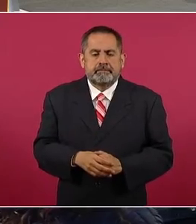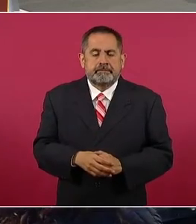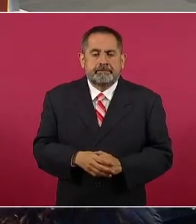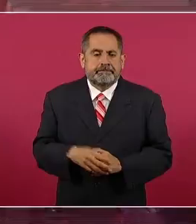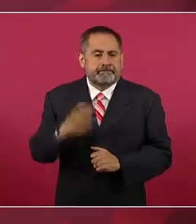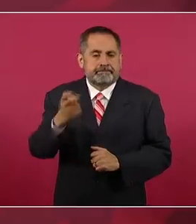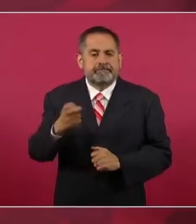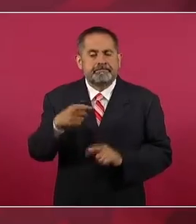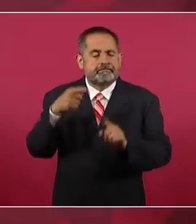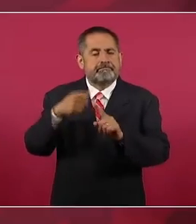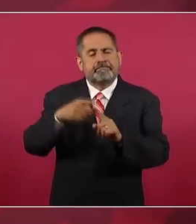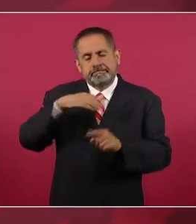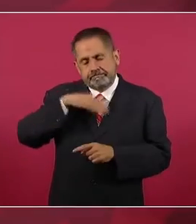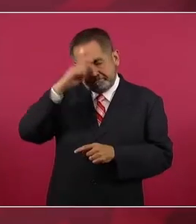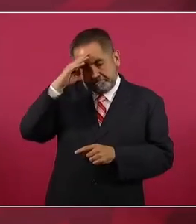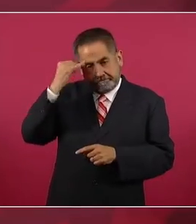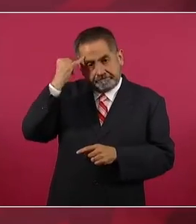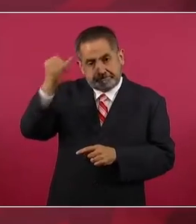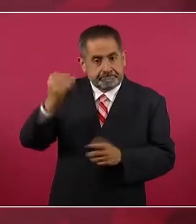Eso es lo que yo